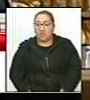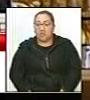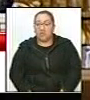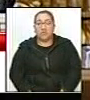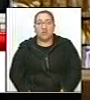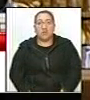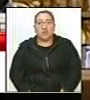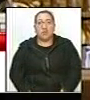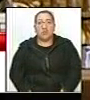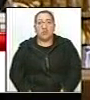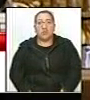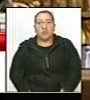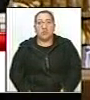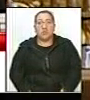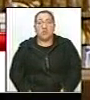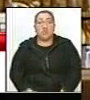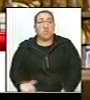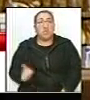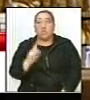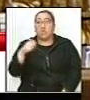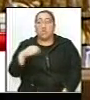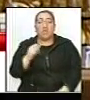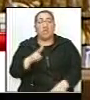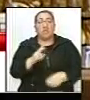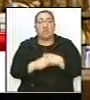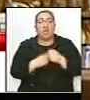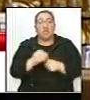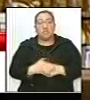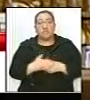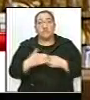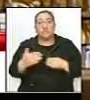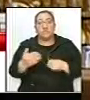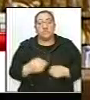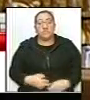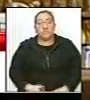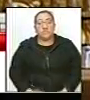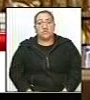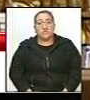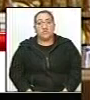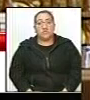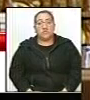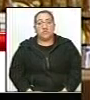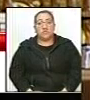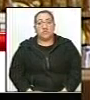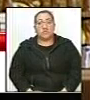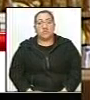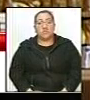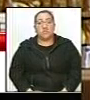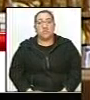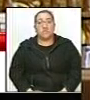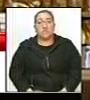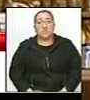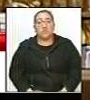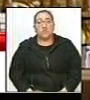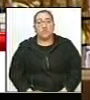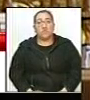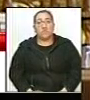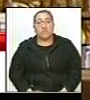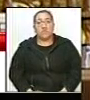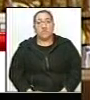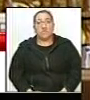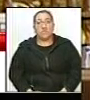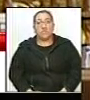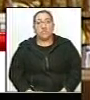la extensión cada dos años del mismo, a través de la extensión de los decretos de urgencia, del decreto de urgencia antes mencionado. En